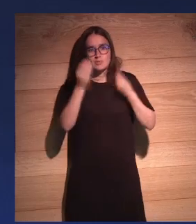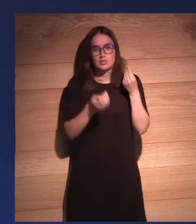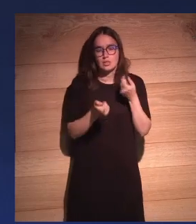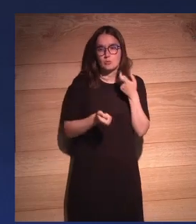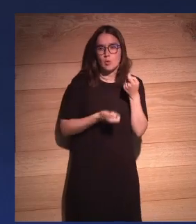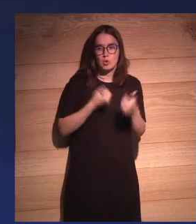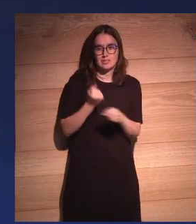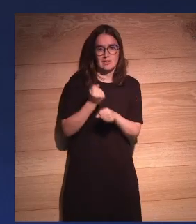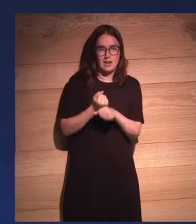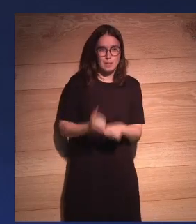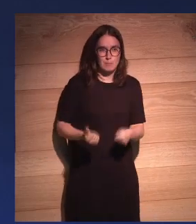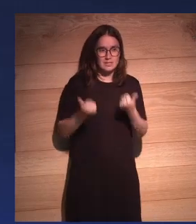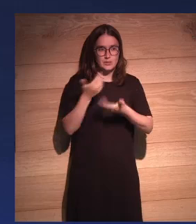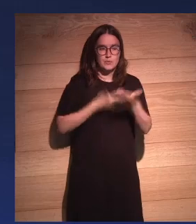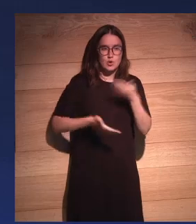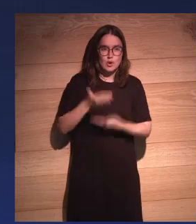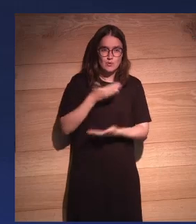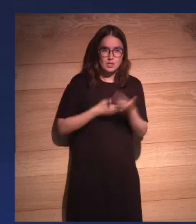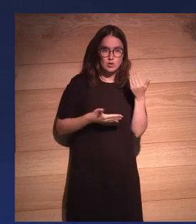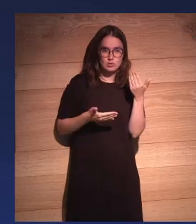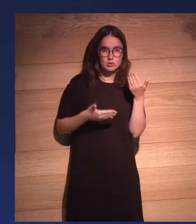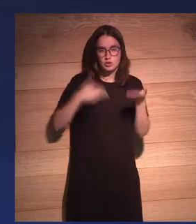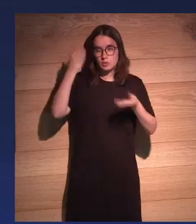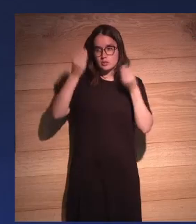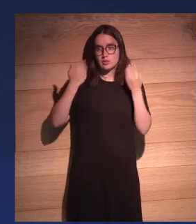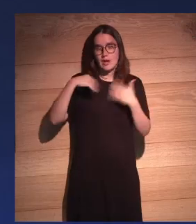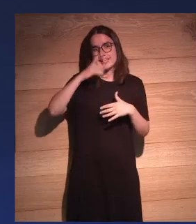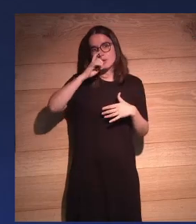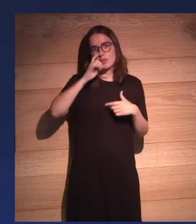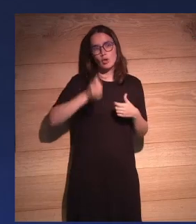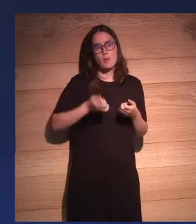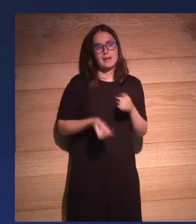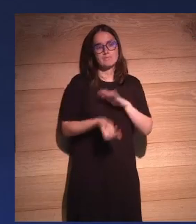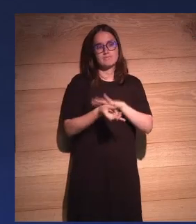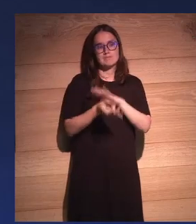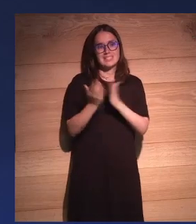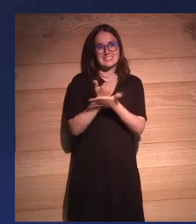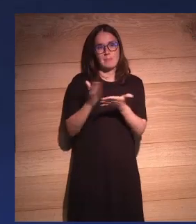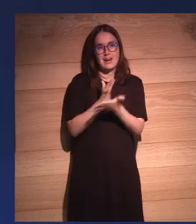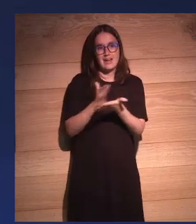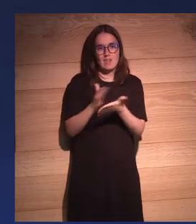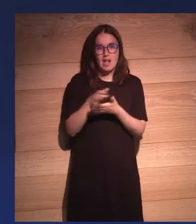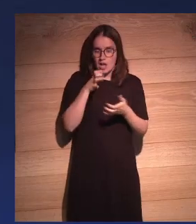está trabajando más en colaboración, yo creo que antes eran como muchas iniciativas separadas, yo creo que cada vez se está